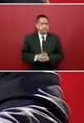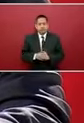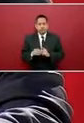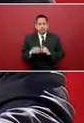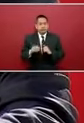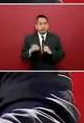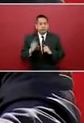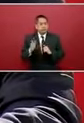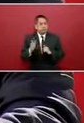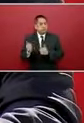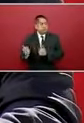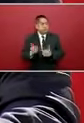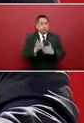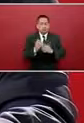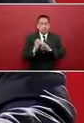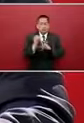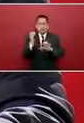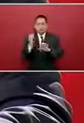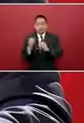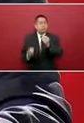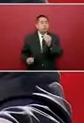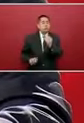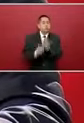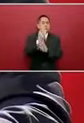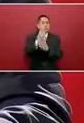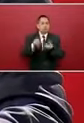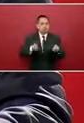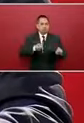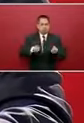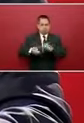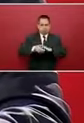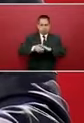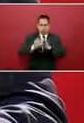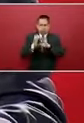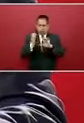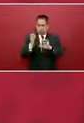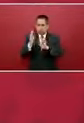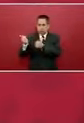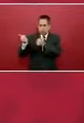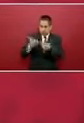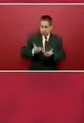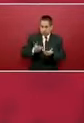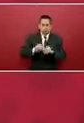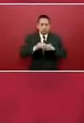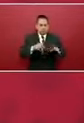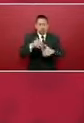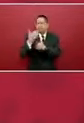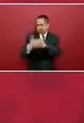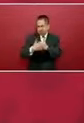mover combustible las nuevas pipas que ya están llegando. Todo esto le vamos a informar